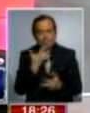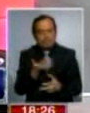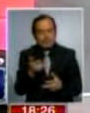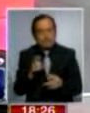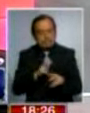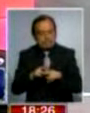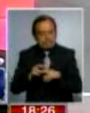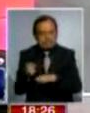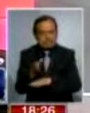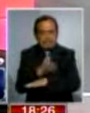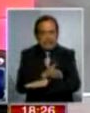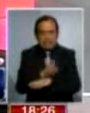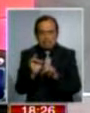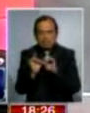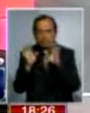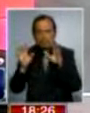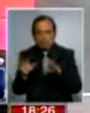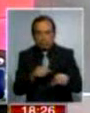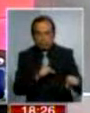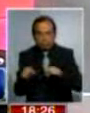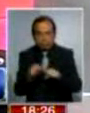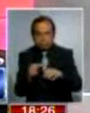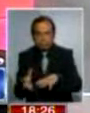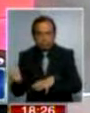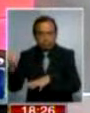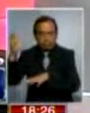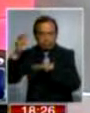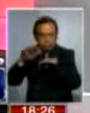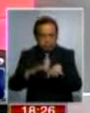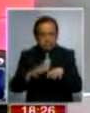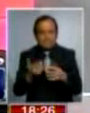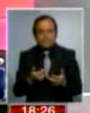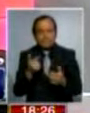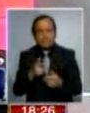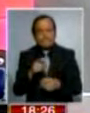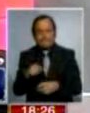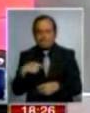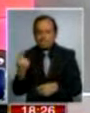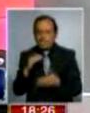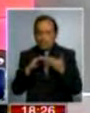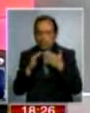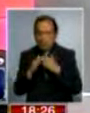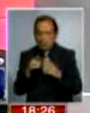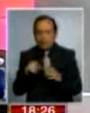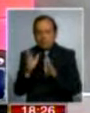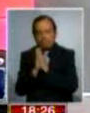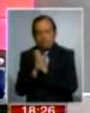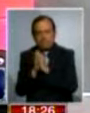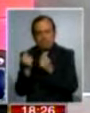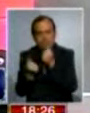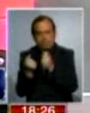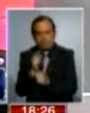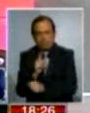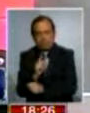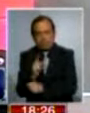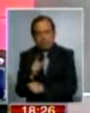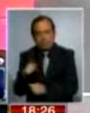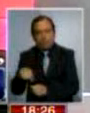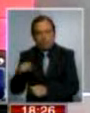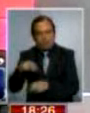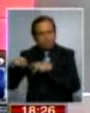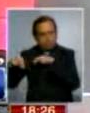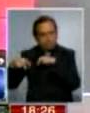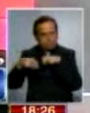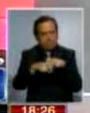mismo, pero las autoridades recomiendan que la comunidad llegue a zonas seguras a pie y no en sus vehículos. Pregunta, ¿cómo vamos a